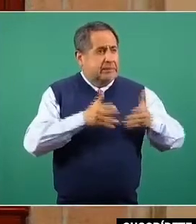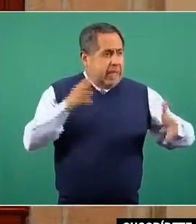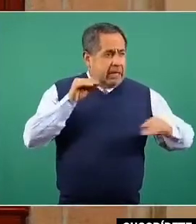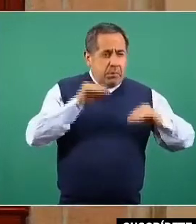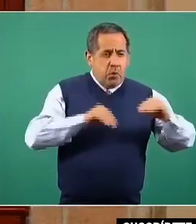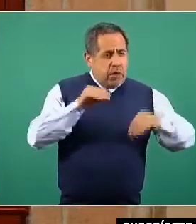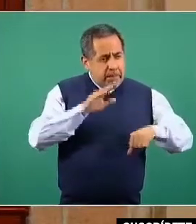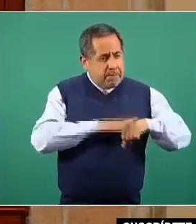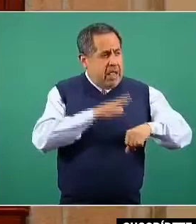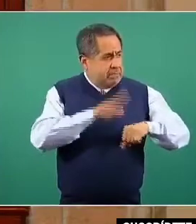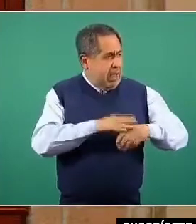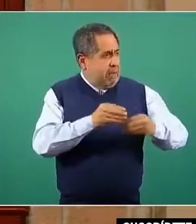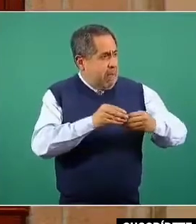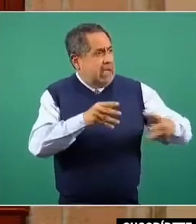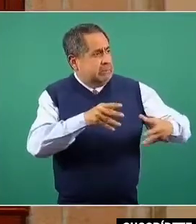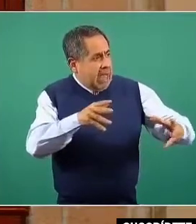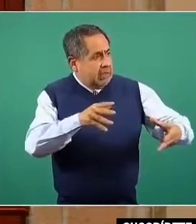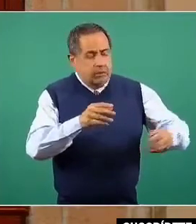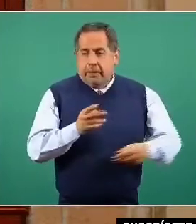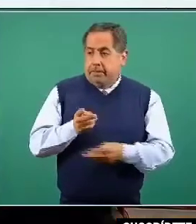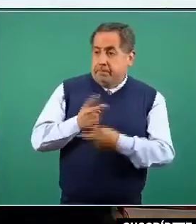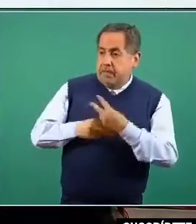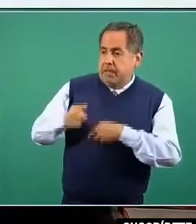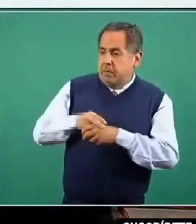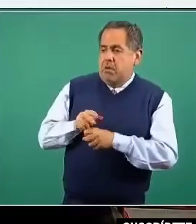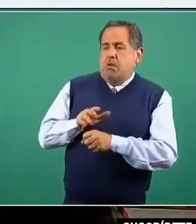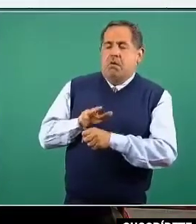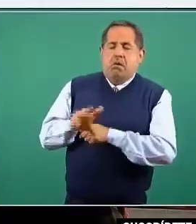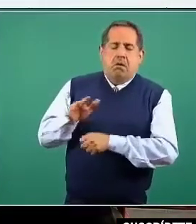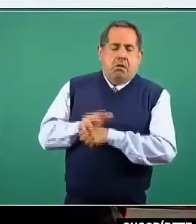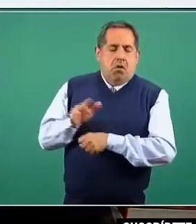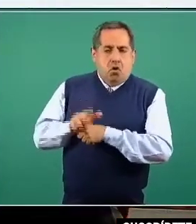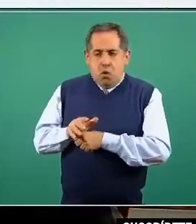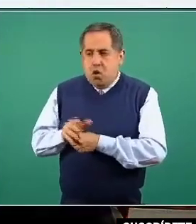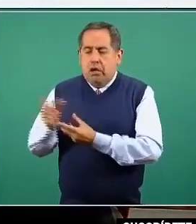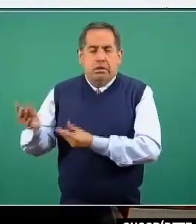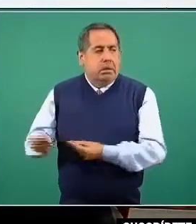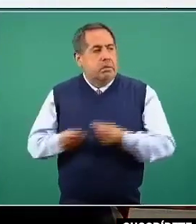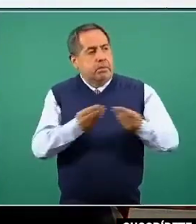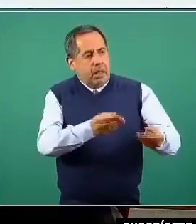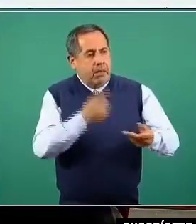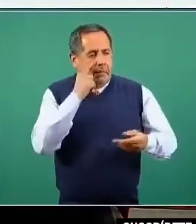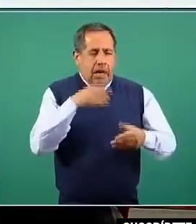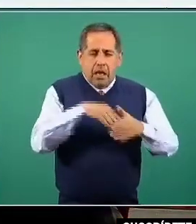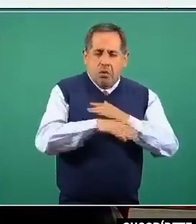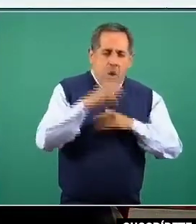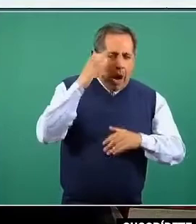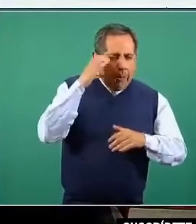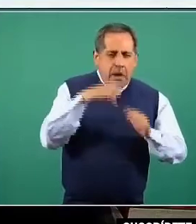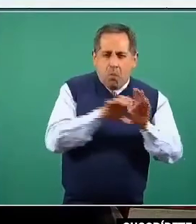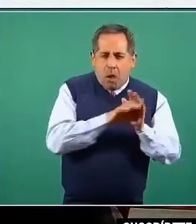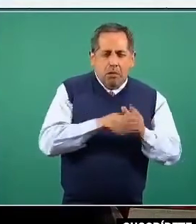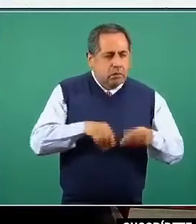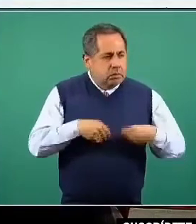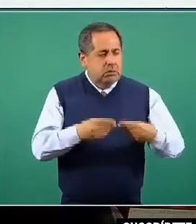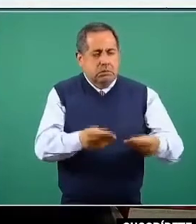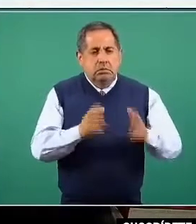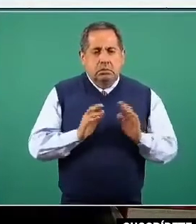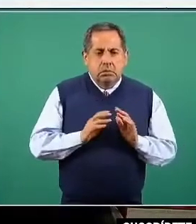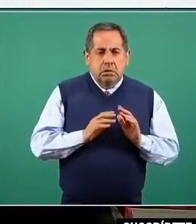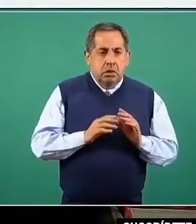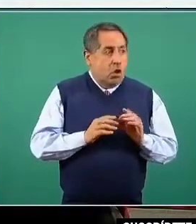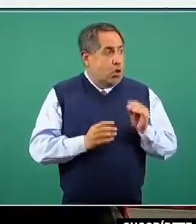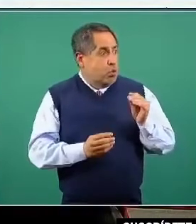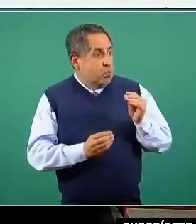día, a la par de que más personas requieren una cama de hospital, asimismo se genera una cama de hospital